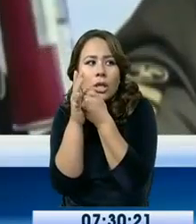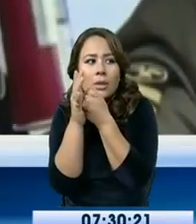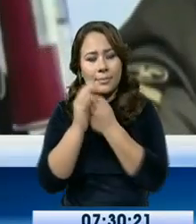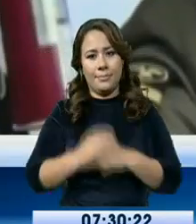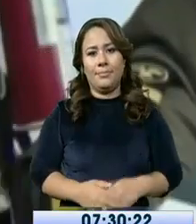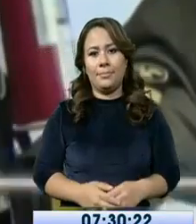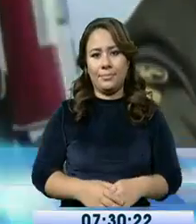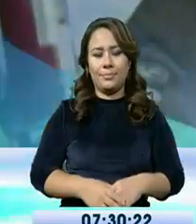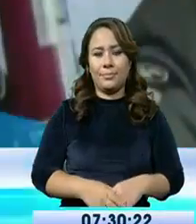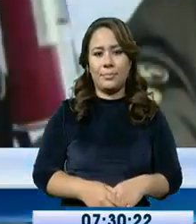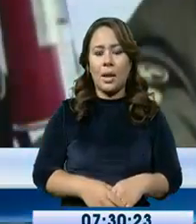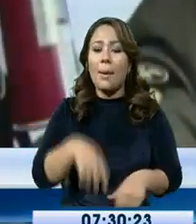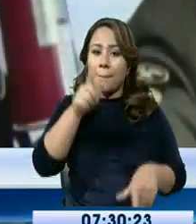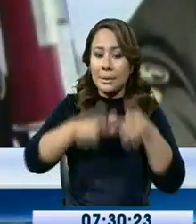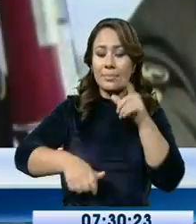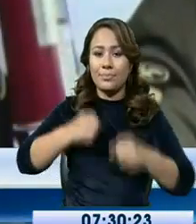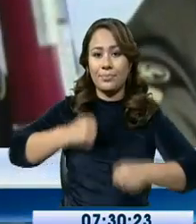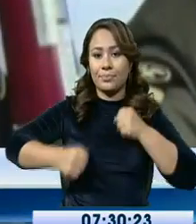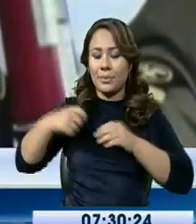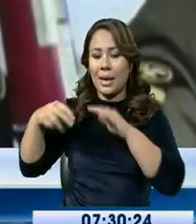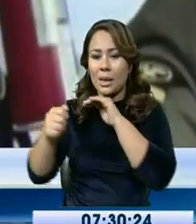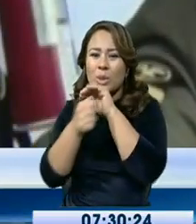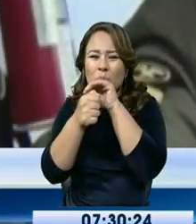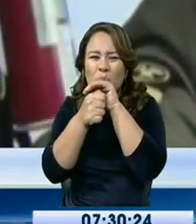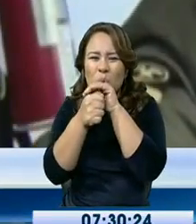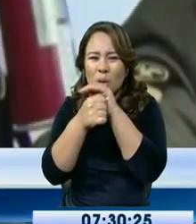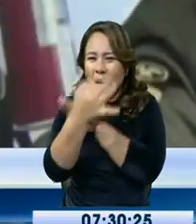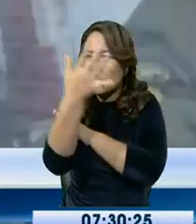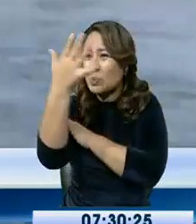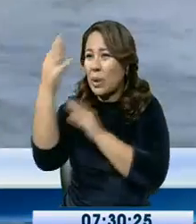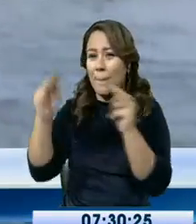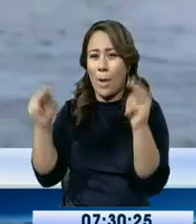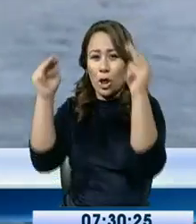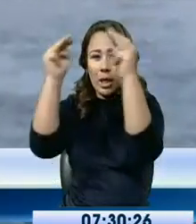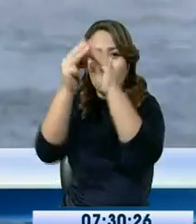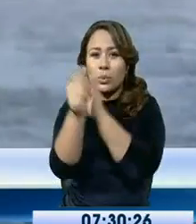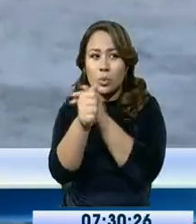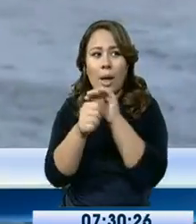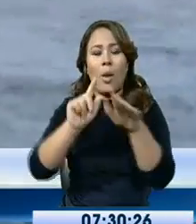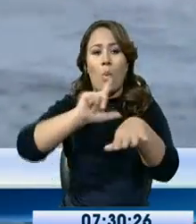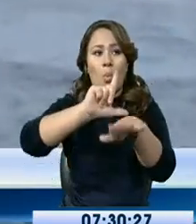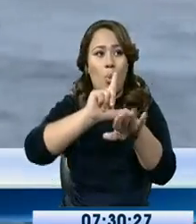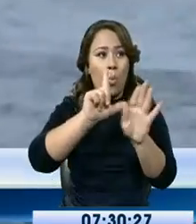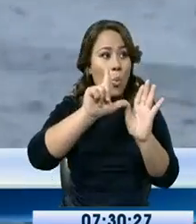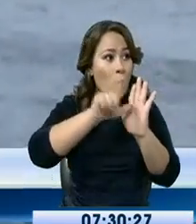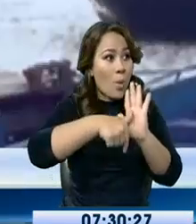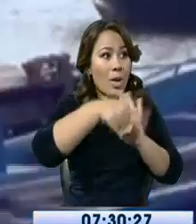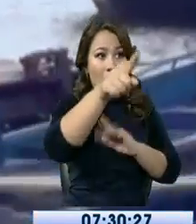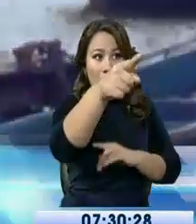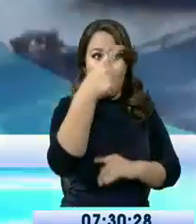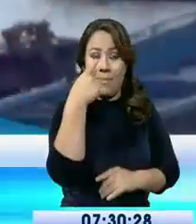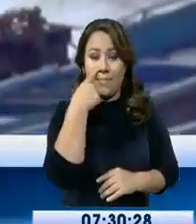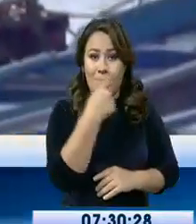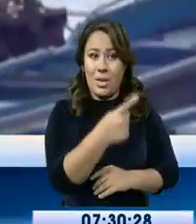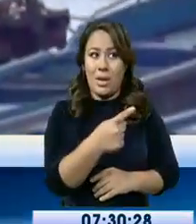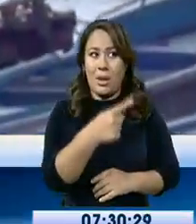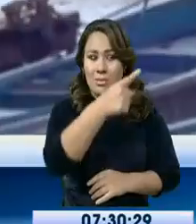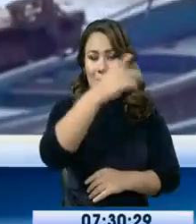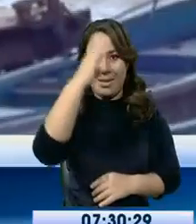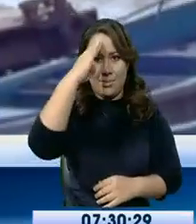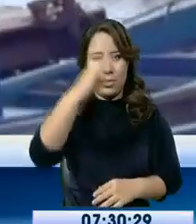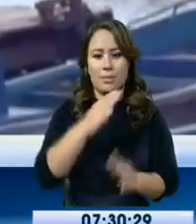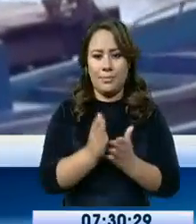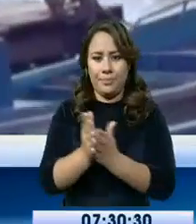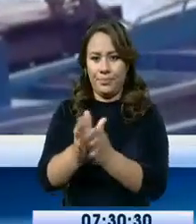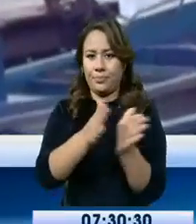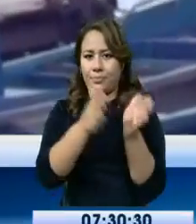través de picas y de caminos ocultos por las montañas. Minutos después llegaron lanchas guardacostas y se hicieron cargo de la embarcación